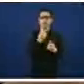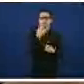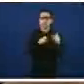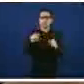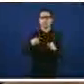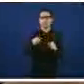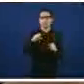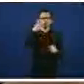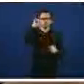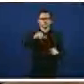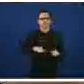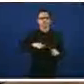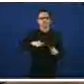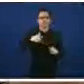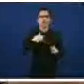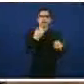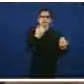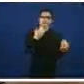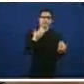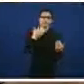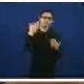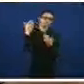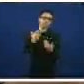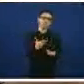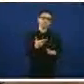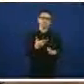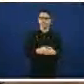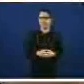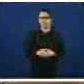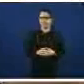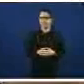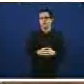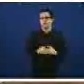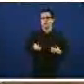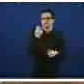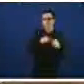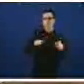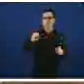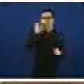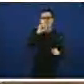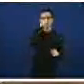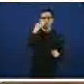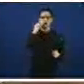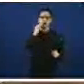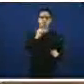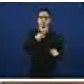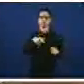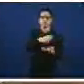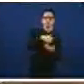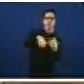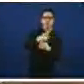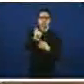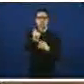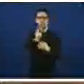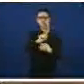agradecemos tamén a súa presenza Estes galegos e galegas non son especuladores nin son tampouco grandes